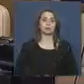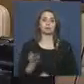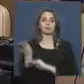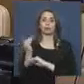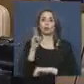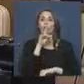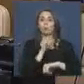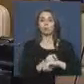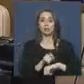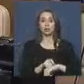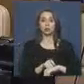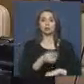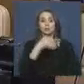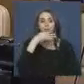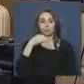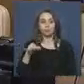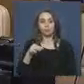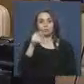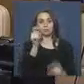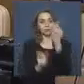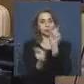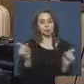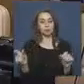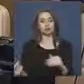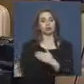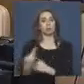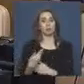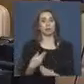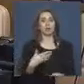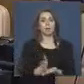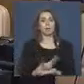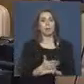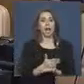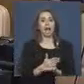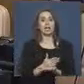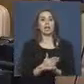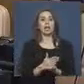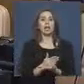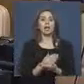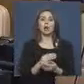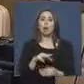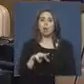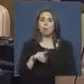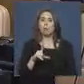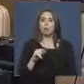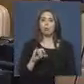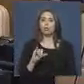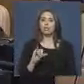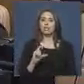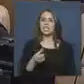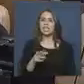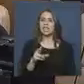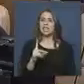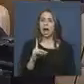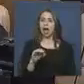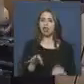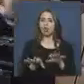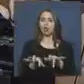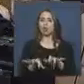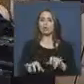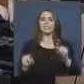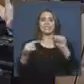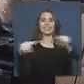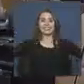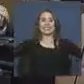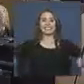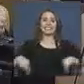decirle que ellos también están pidiendo un sistema de planificación multigrado digital para poder... Porque ellos tienen... En una sala de